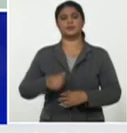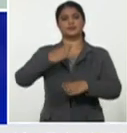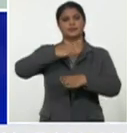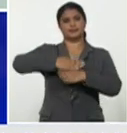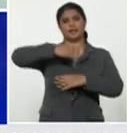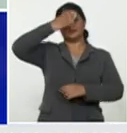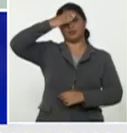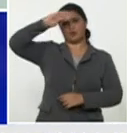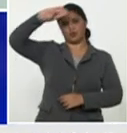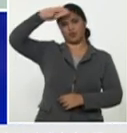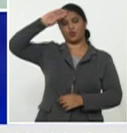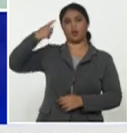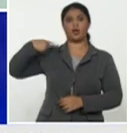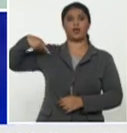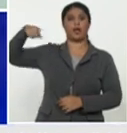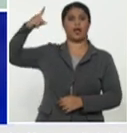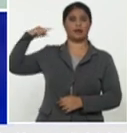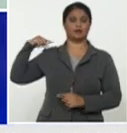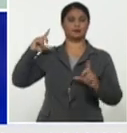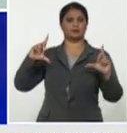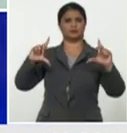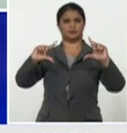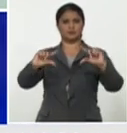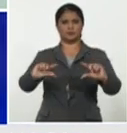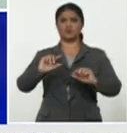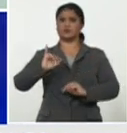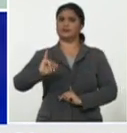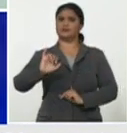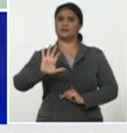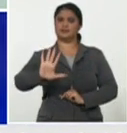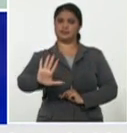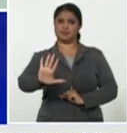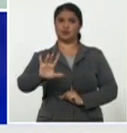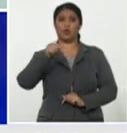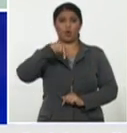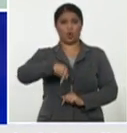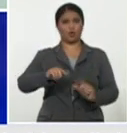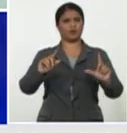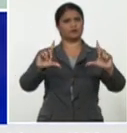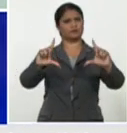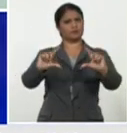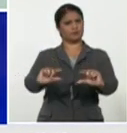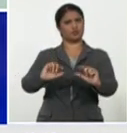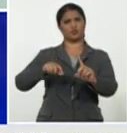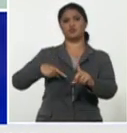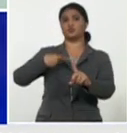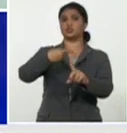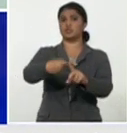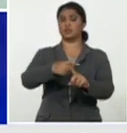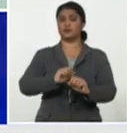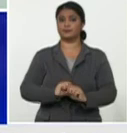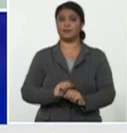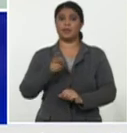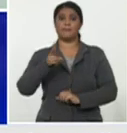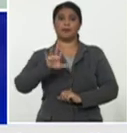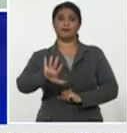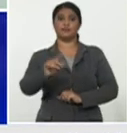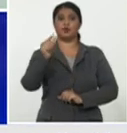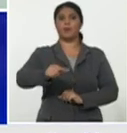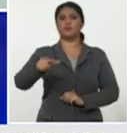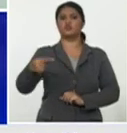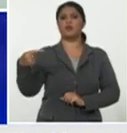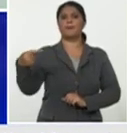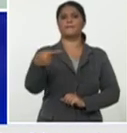casos autóctonos, podemos decir que 25 menos. De todas formas, también sabe que